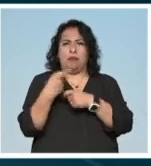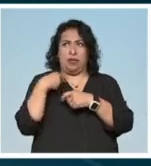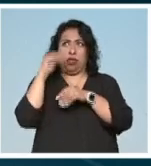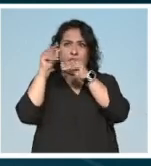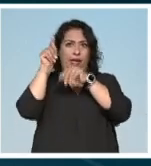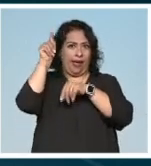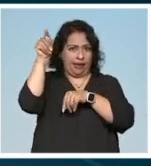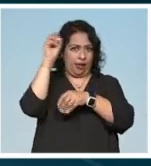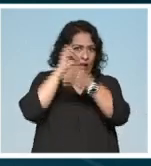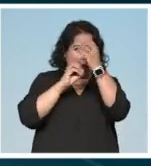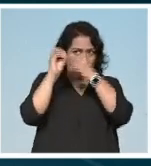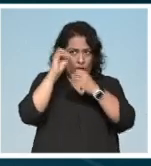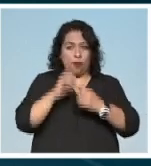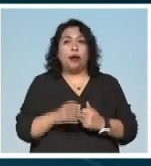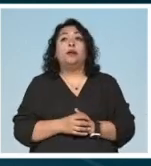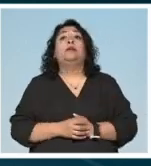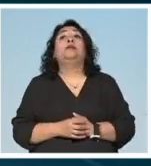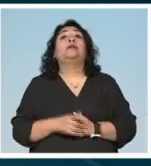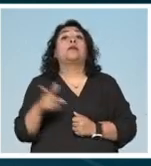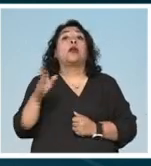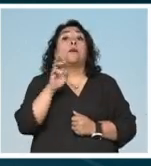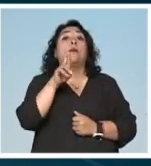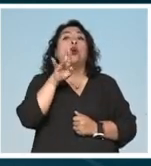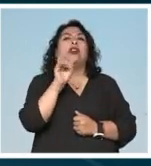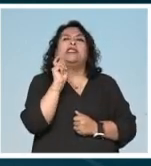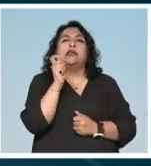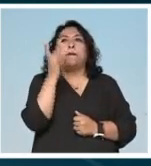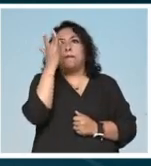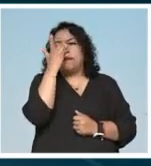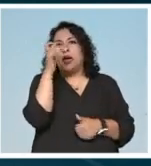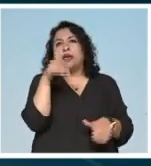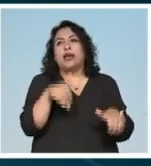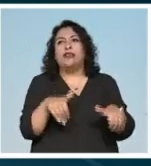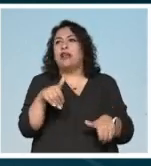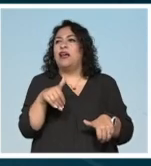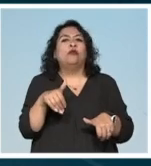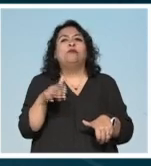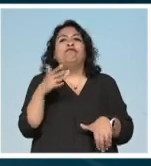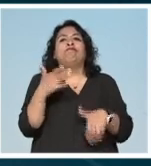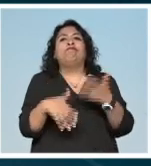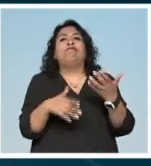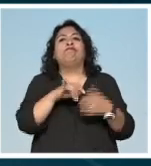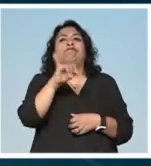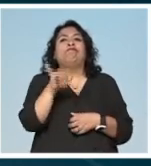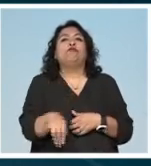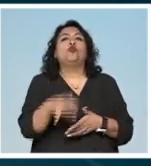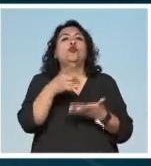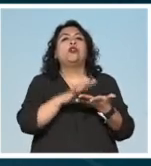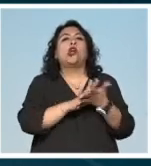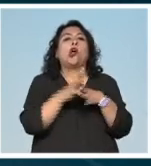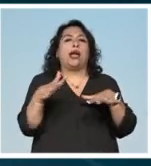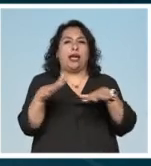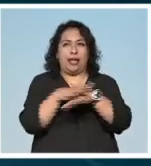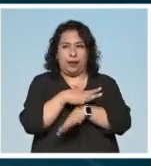allá. Para Boris Schwemann, la magia del teatro nunca termina, solo se